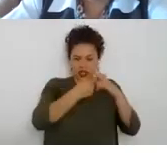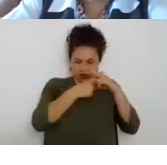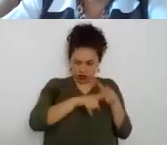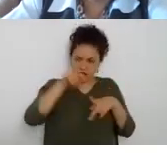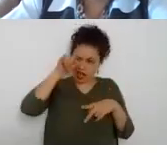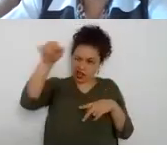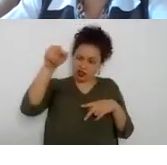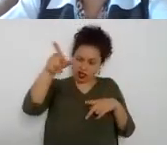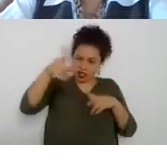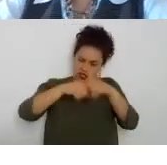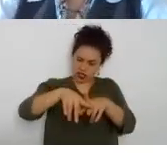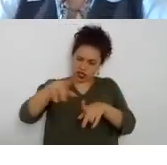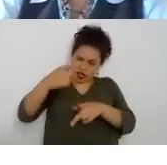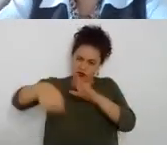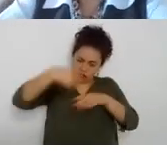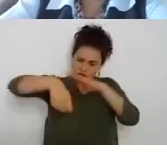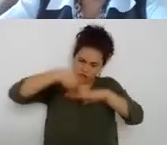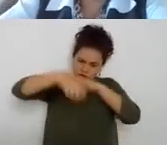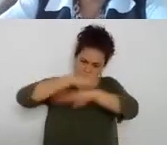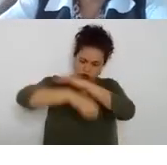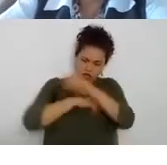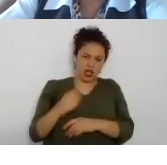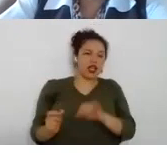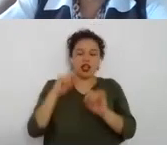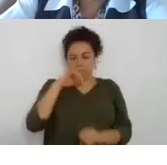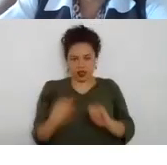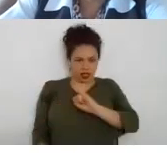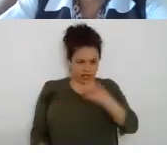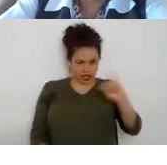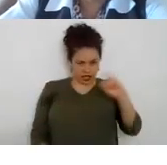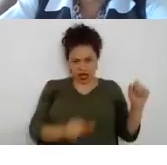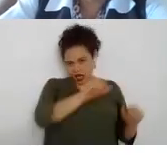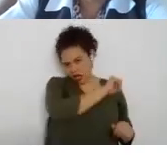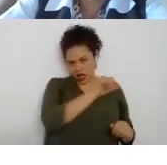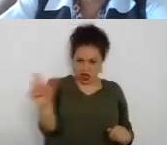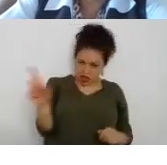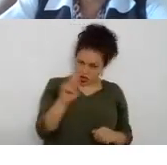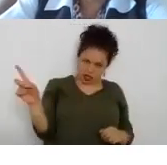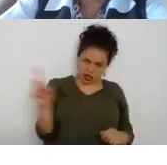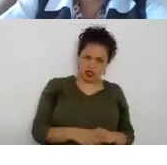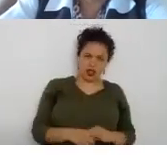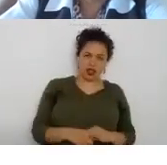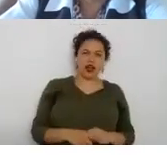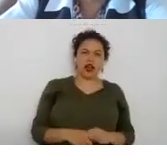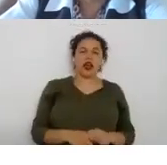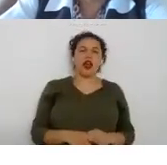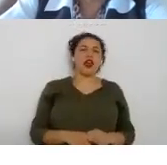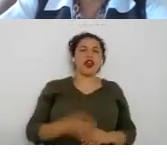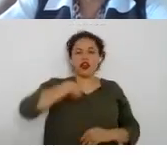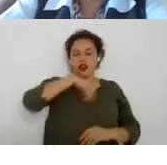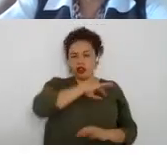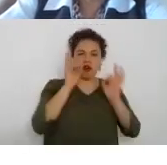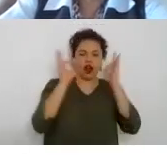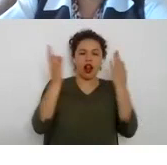Habíamos dicho que también los vendajes se iniciaban de lo que era izquierda a derecha y no podemos desenrollar de manera excesiva la